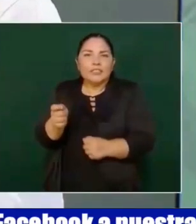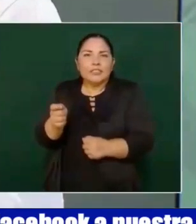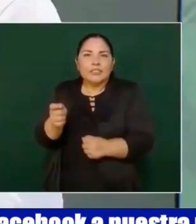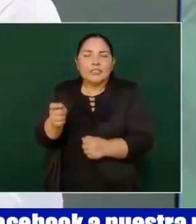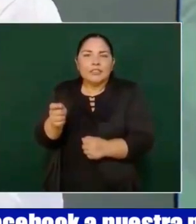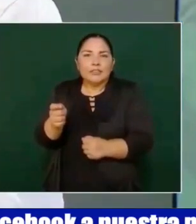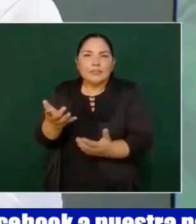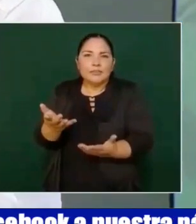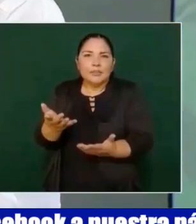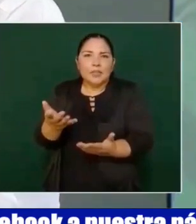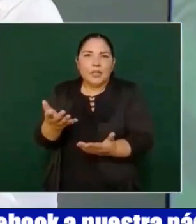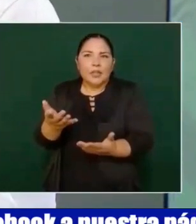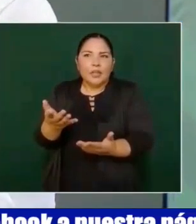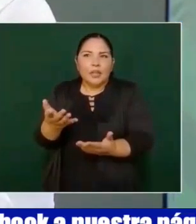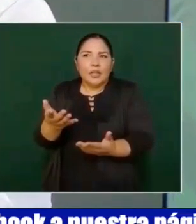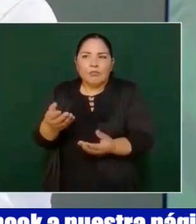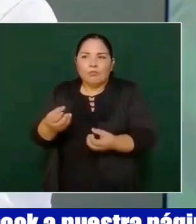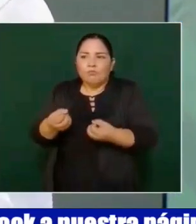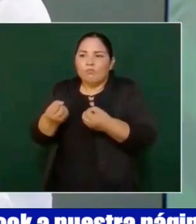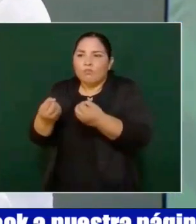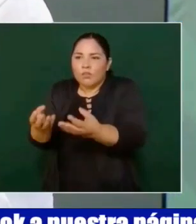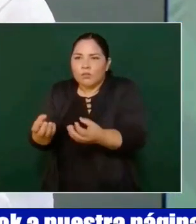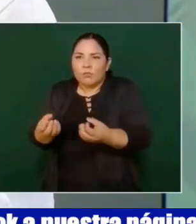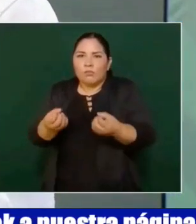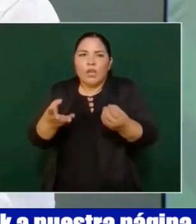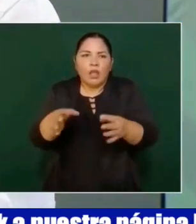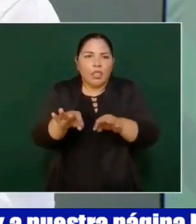con trabajo, con producción,